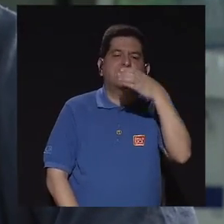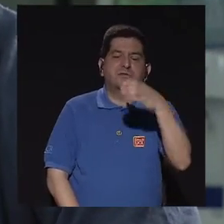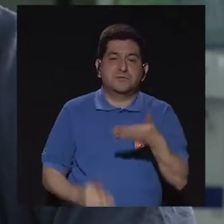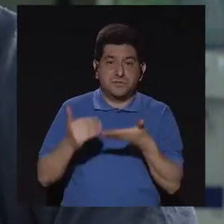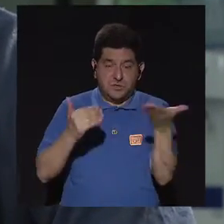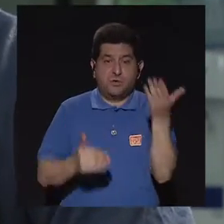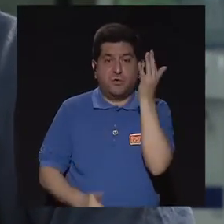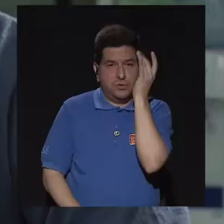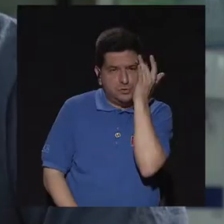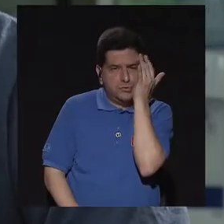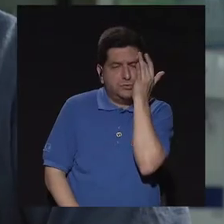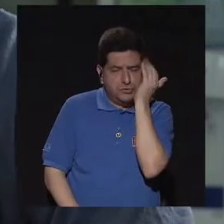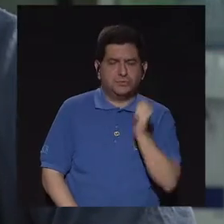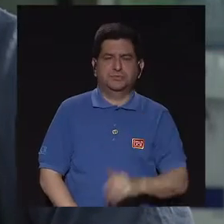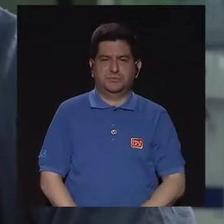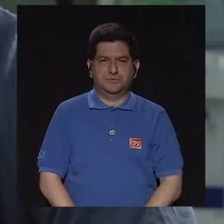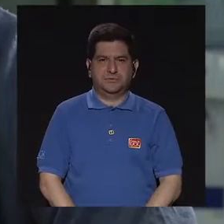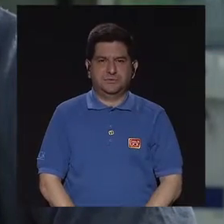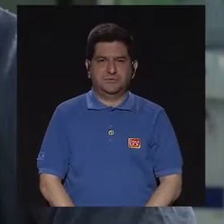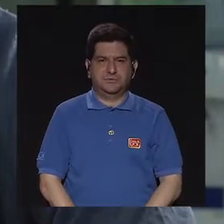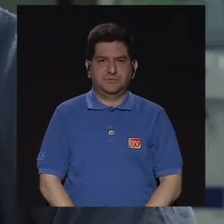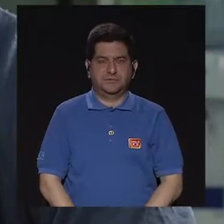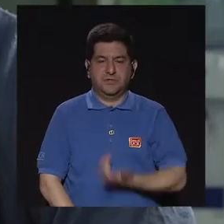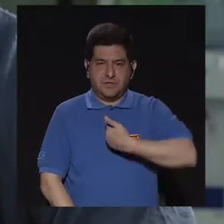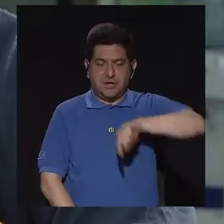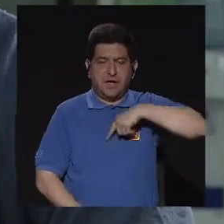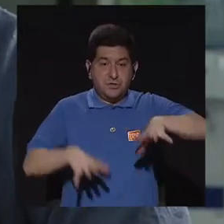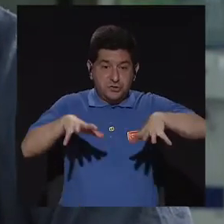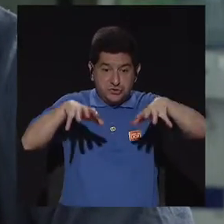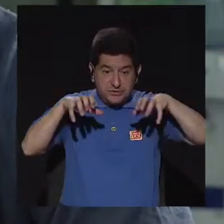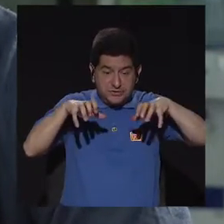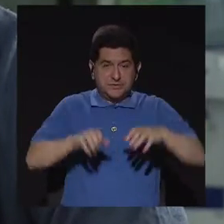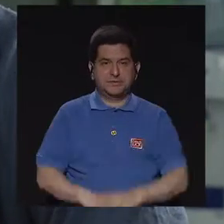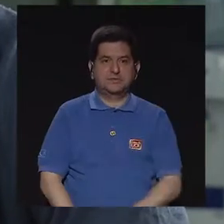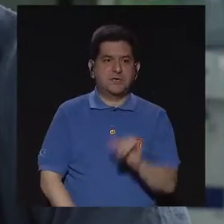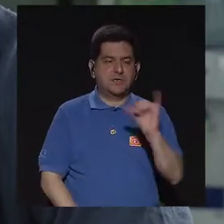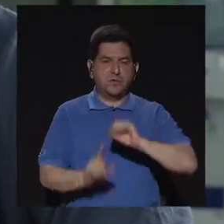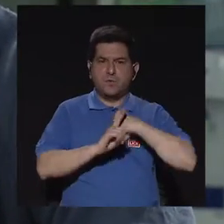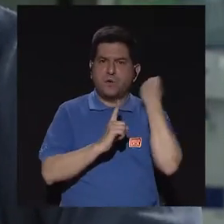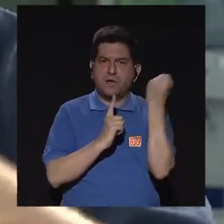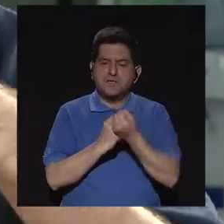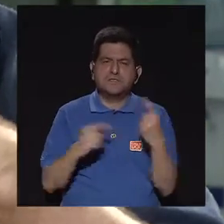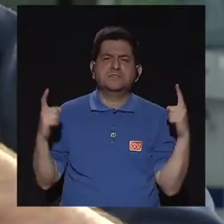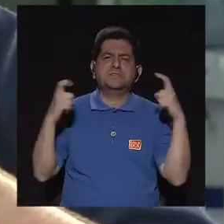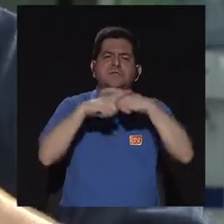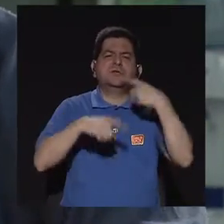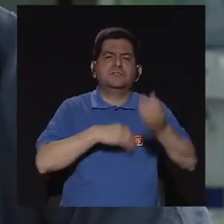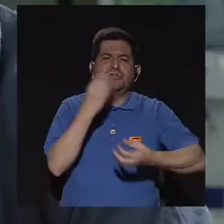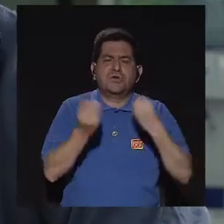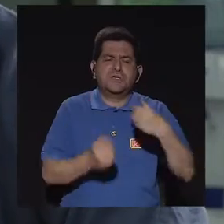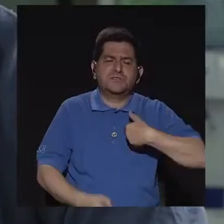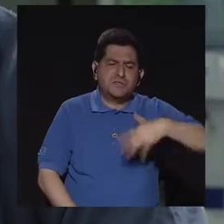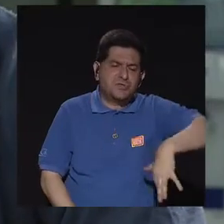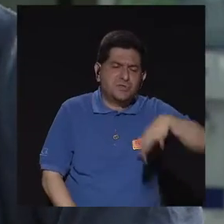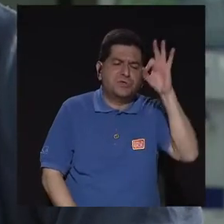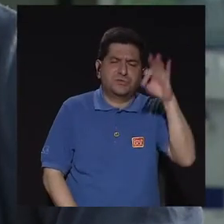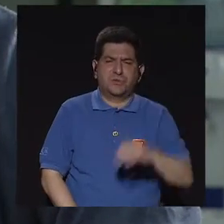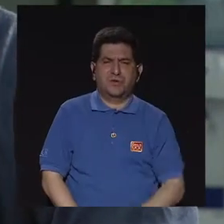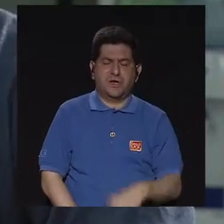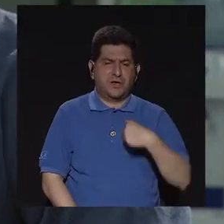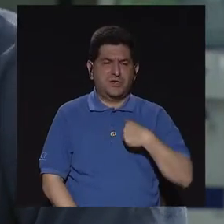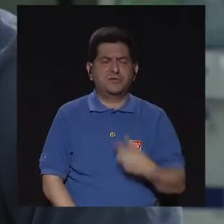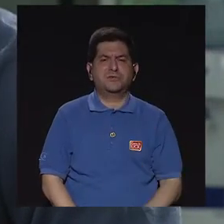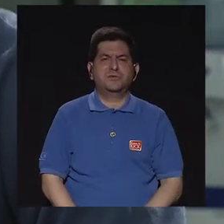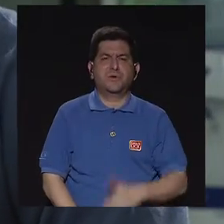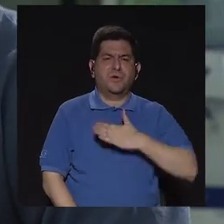consejo, porque estas cosas nos preocupan mucho, ¿verdad? Nos estresan y nos ponen como en una situación un poco complicada. ¿Qué tengo que hacer? Tengo que elegir qué